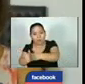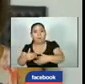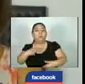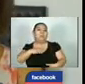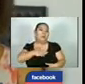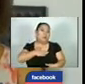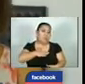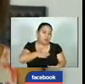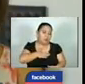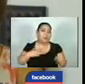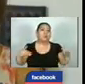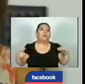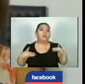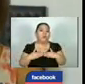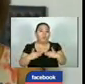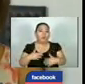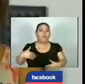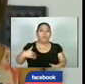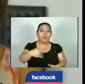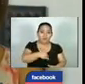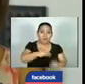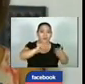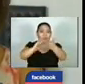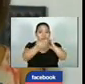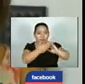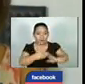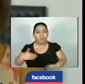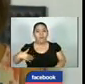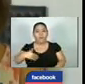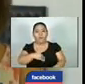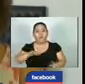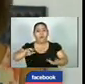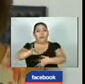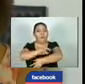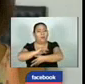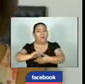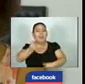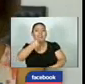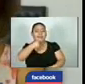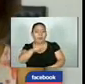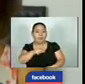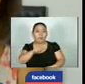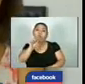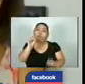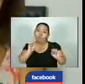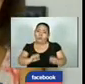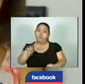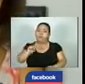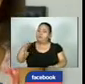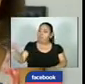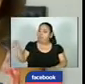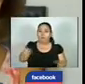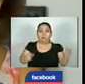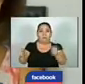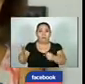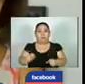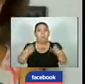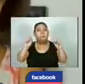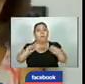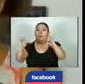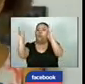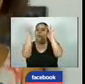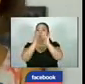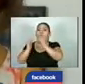tener delegados tanto del Ministerio de Vivienda como del Ministerio del Medio Ambiente, es decir, la autoridad va a facilitarle al inversionista para que pueda establecer